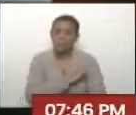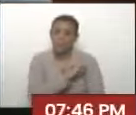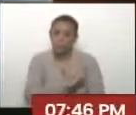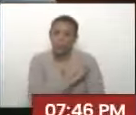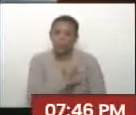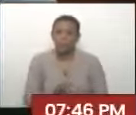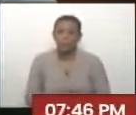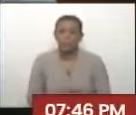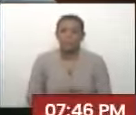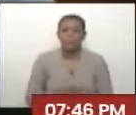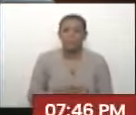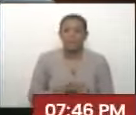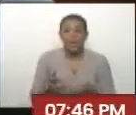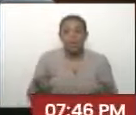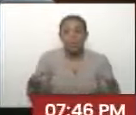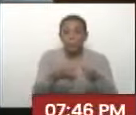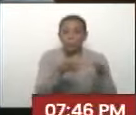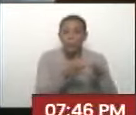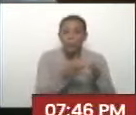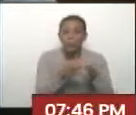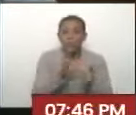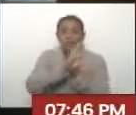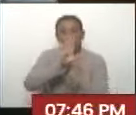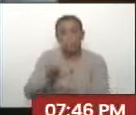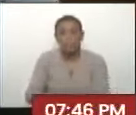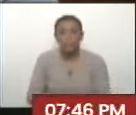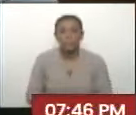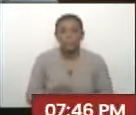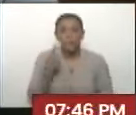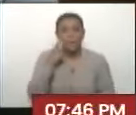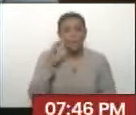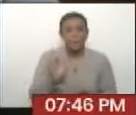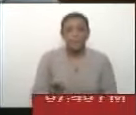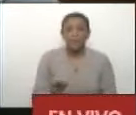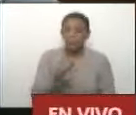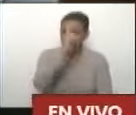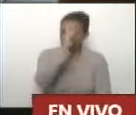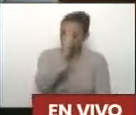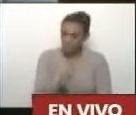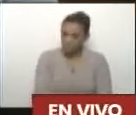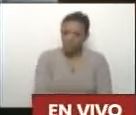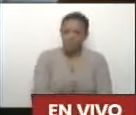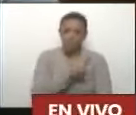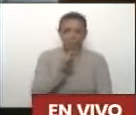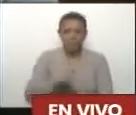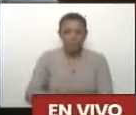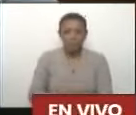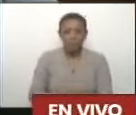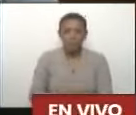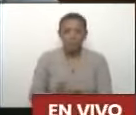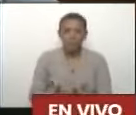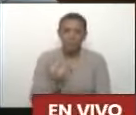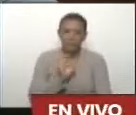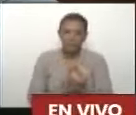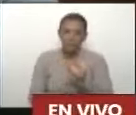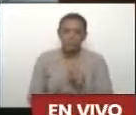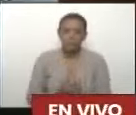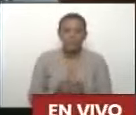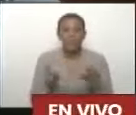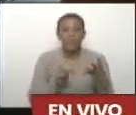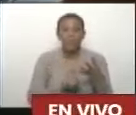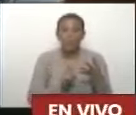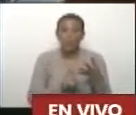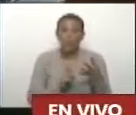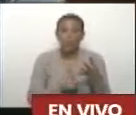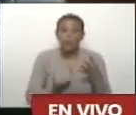antisistémicos y los estados que los apoyan los cuales son reconocidos internacionalmente como actores legítimo y cuarto y